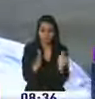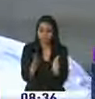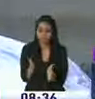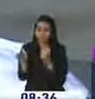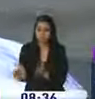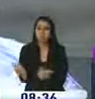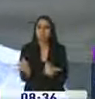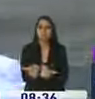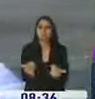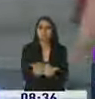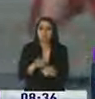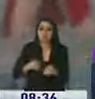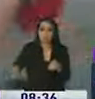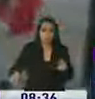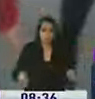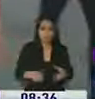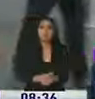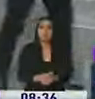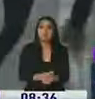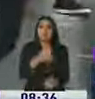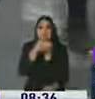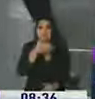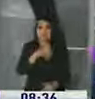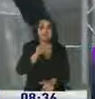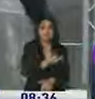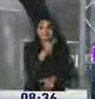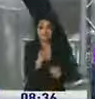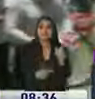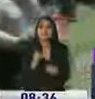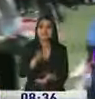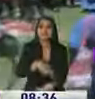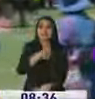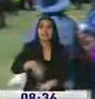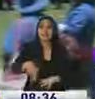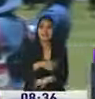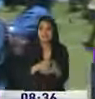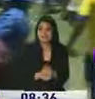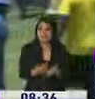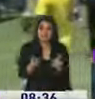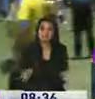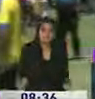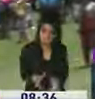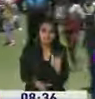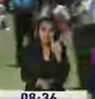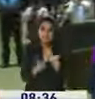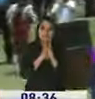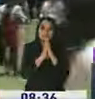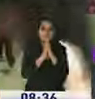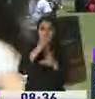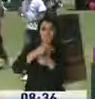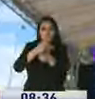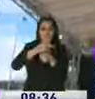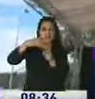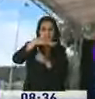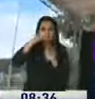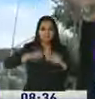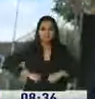En el show los artistas nacionales pusieron a bailar a los asistentes y motivaron al público a cuidar el medio ambiente.